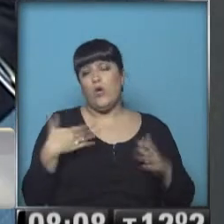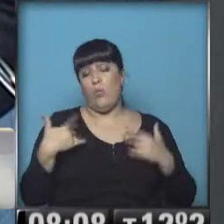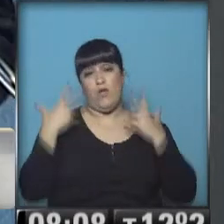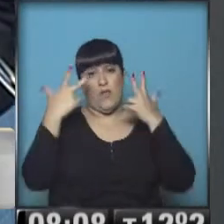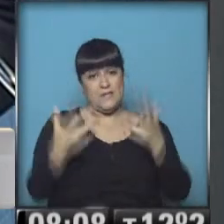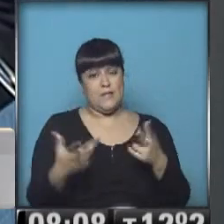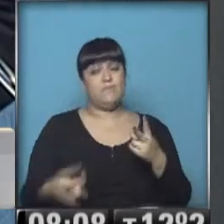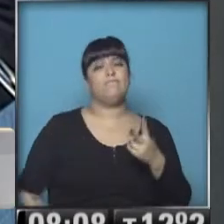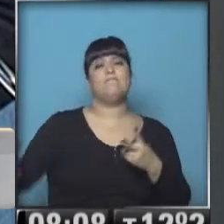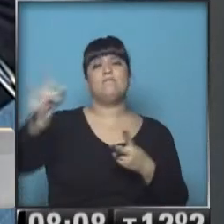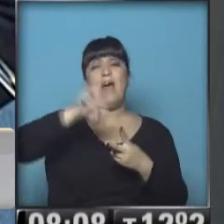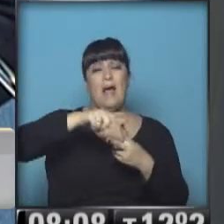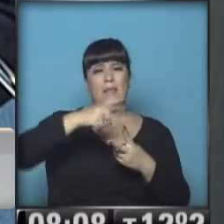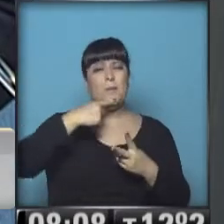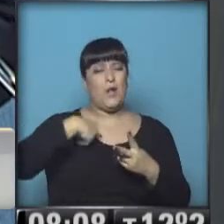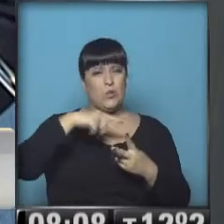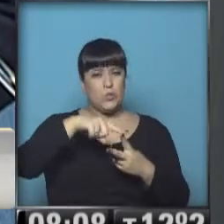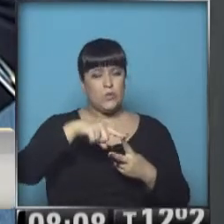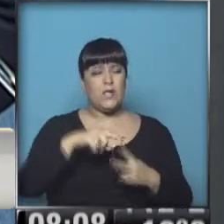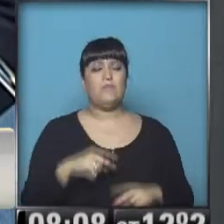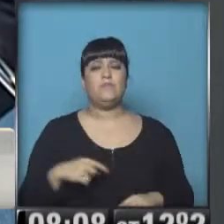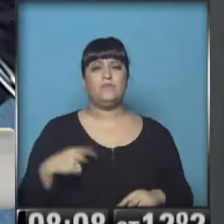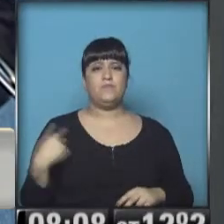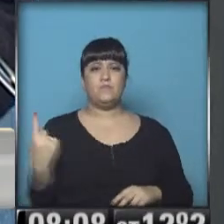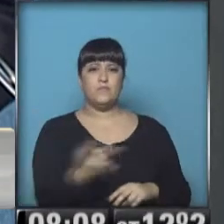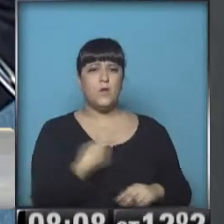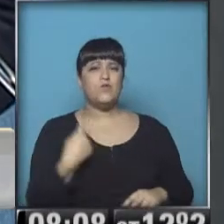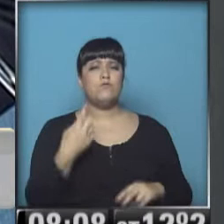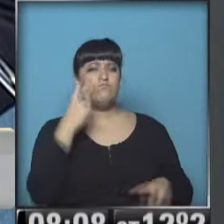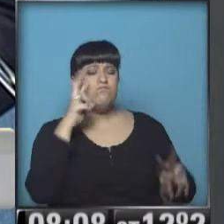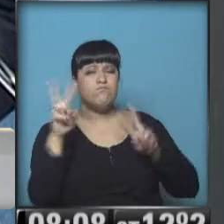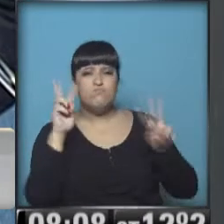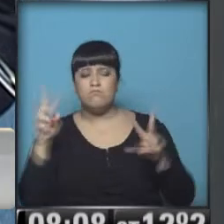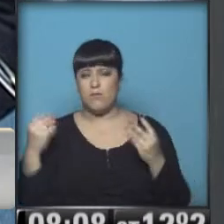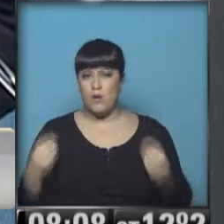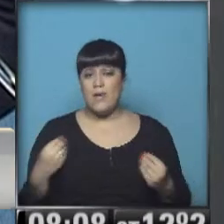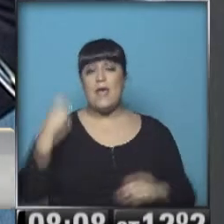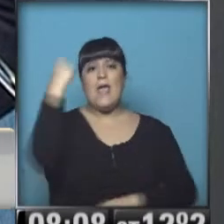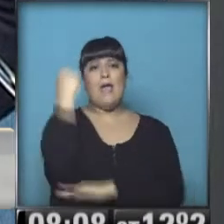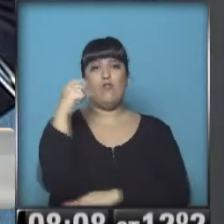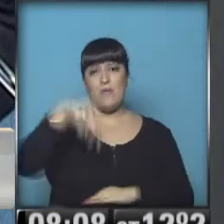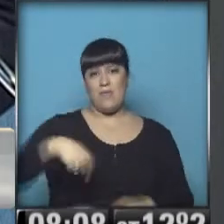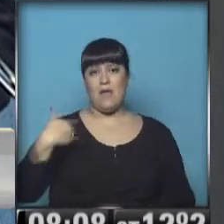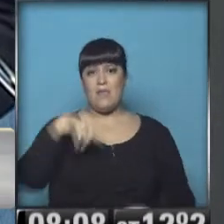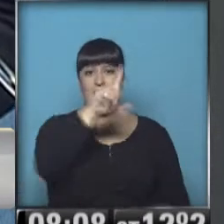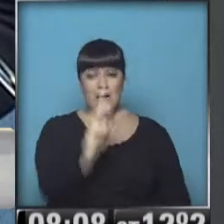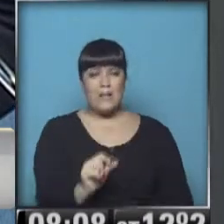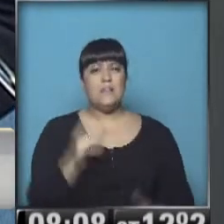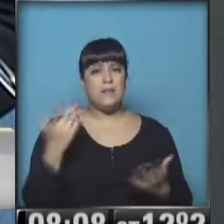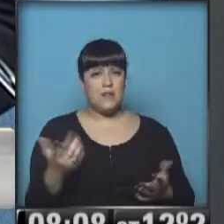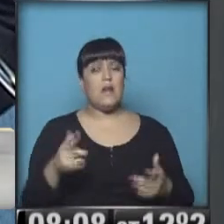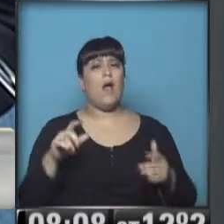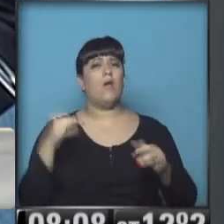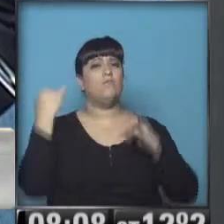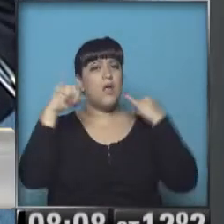respecto al anterior nosotros este observamos claramente que la economía argentina ha experimentado una tasa de